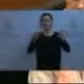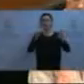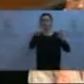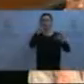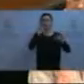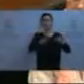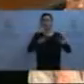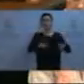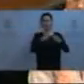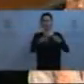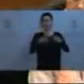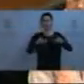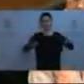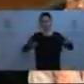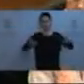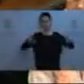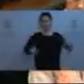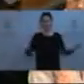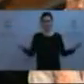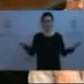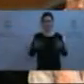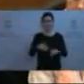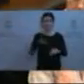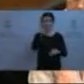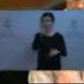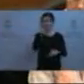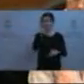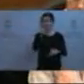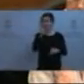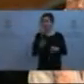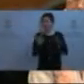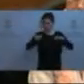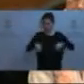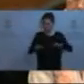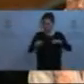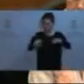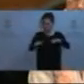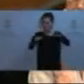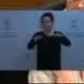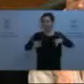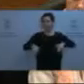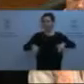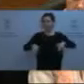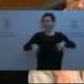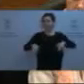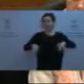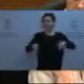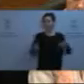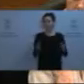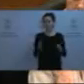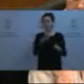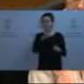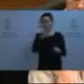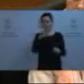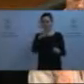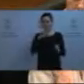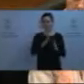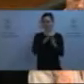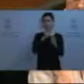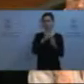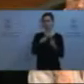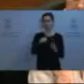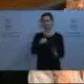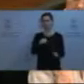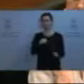puerta abierta, seguridad ninguna, agua entrando por todas partes y el jardín botánico en el techo. ¿Esto es lo que usted entiende por preservar la capilla? pues yo no,